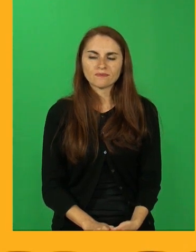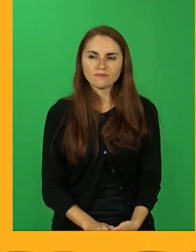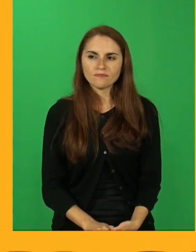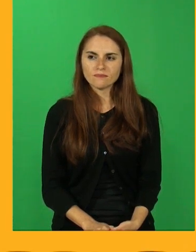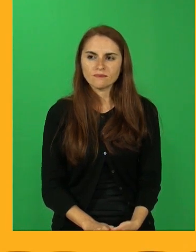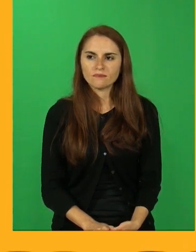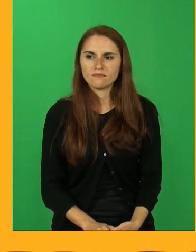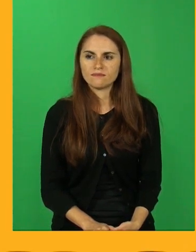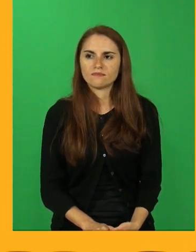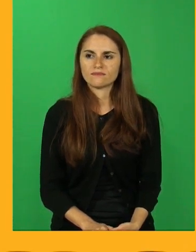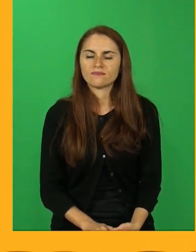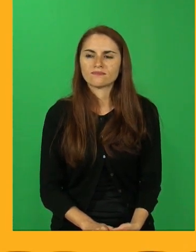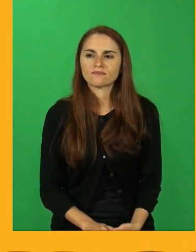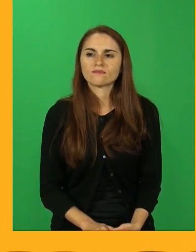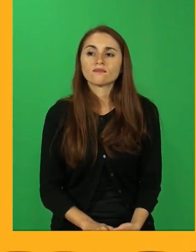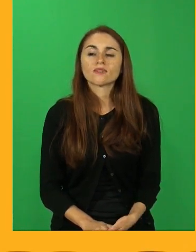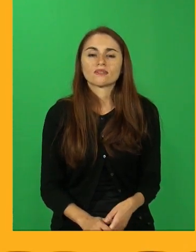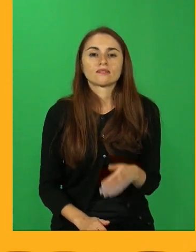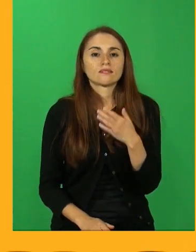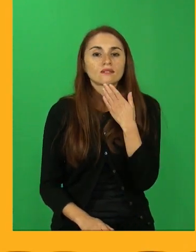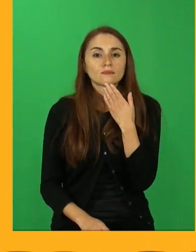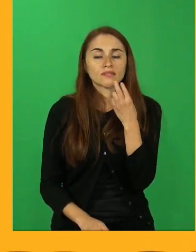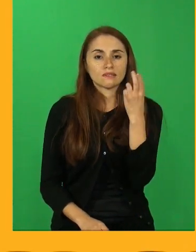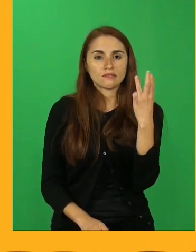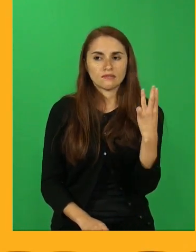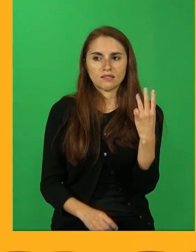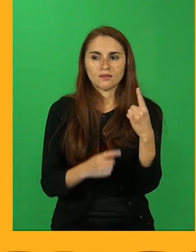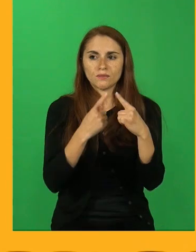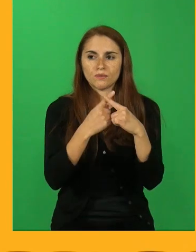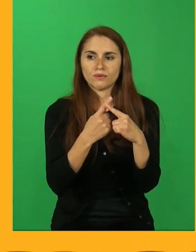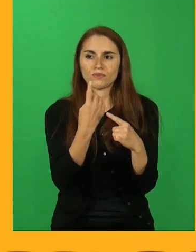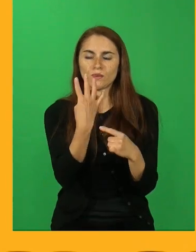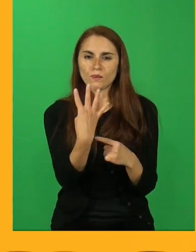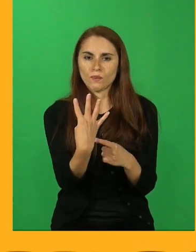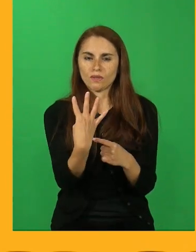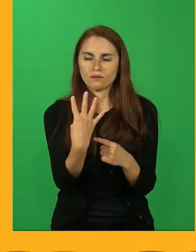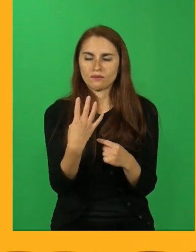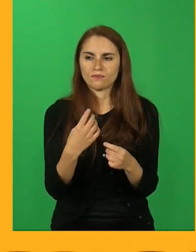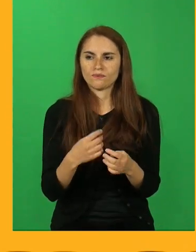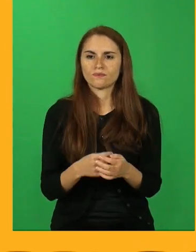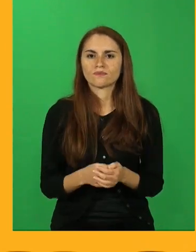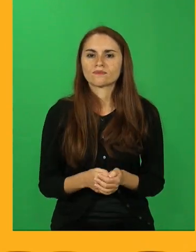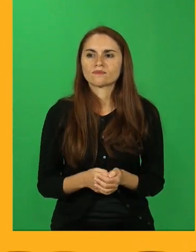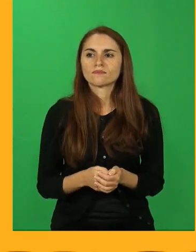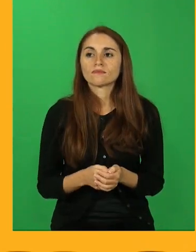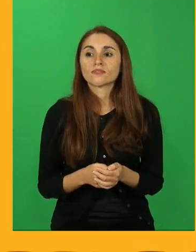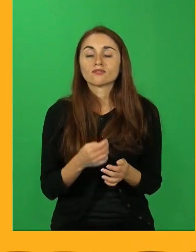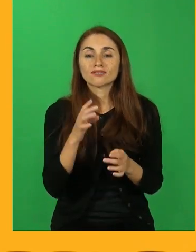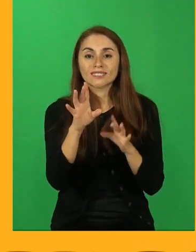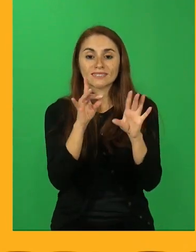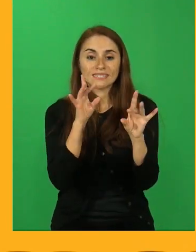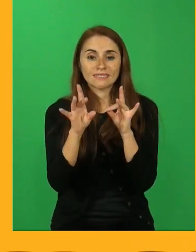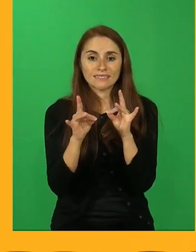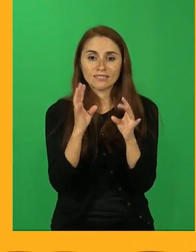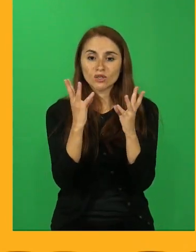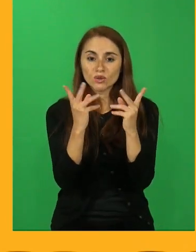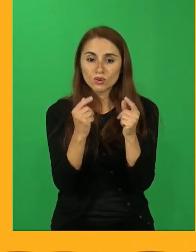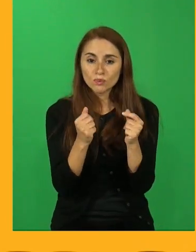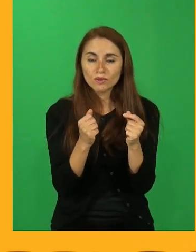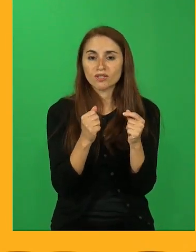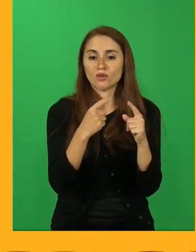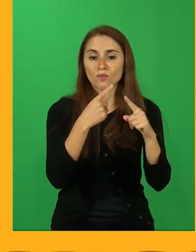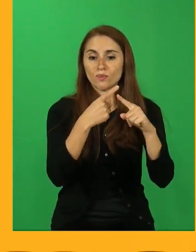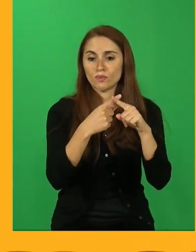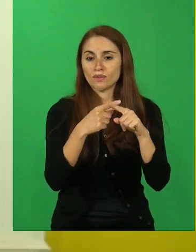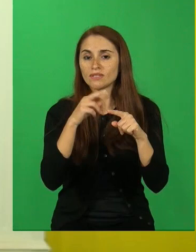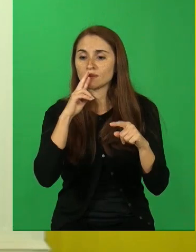y solo basta una vez. Y finalmente tenemos el 3 por 4. Encontramos todos los números que